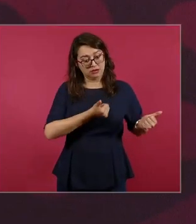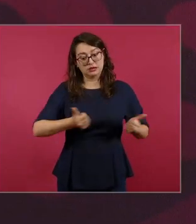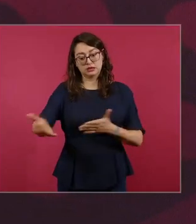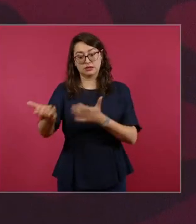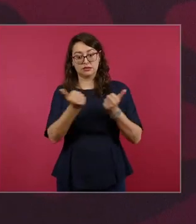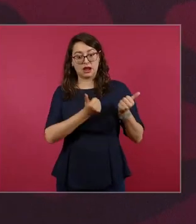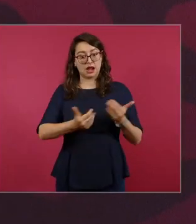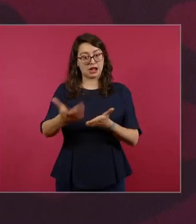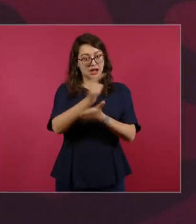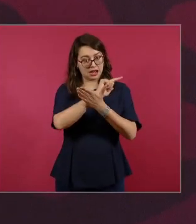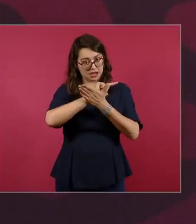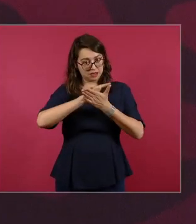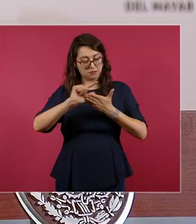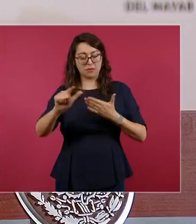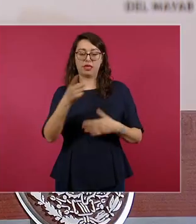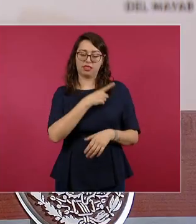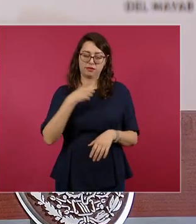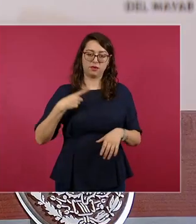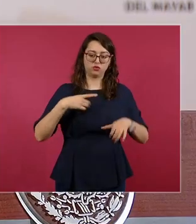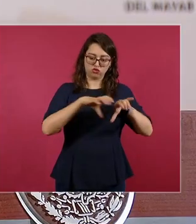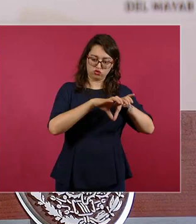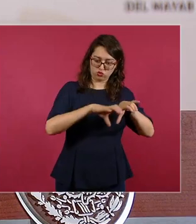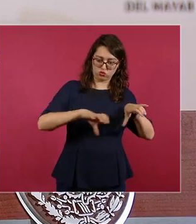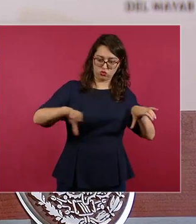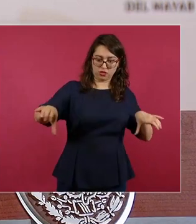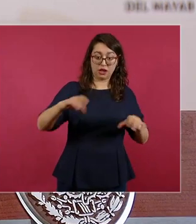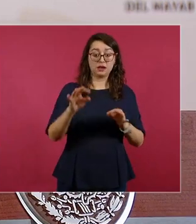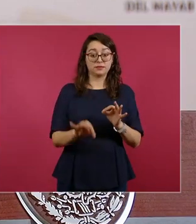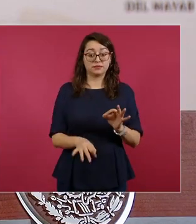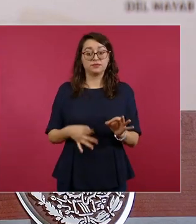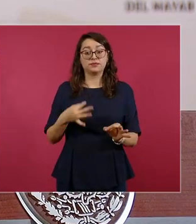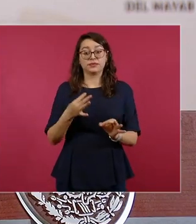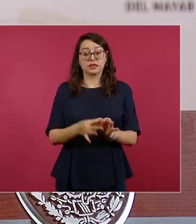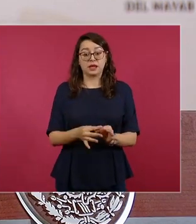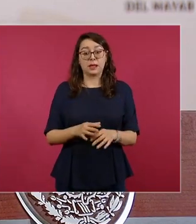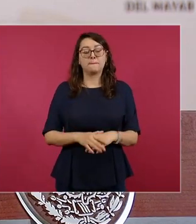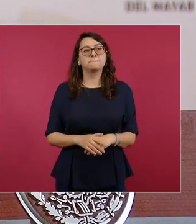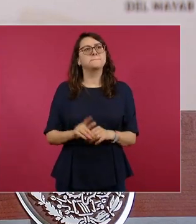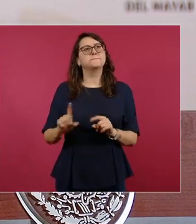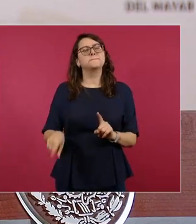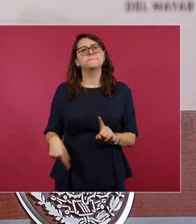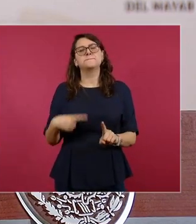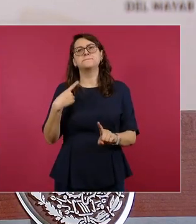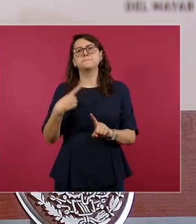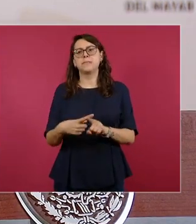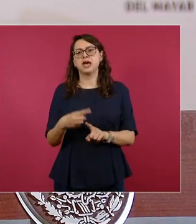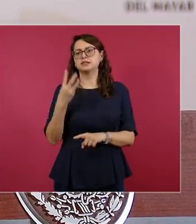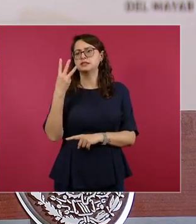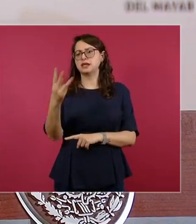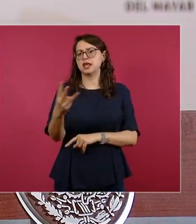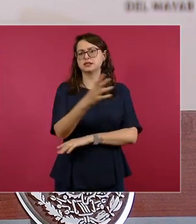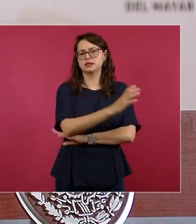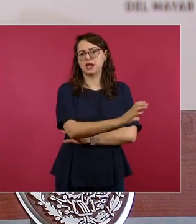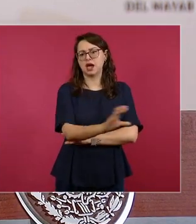tenemos que terminar tres distritos de riego que están en proceso